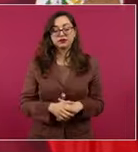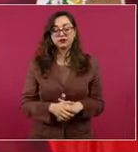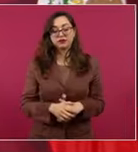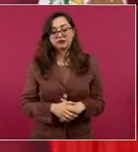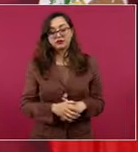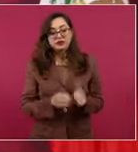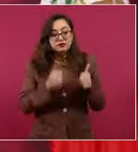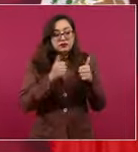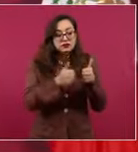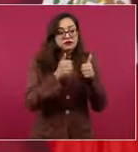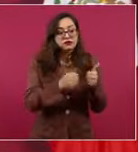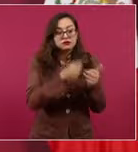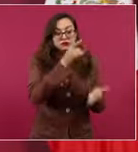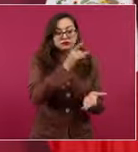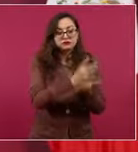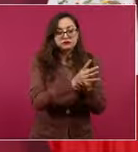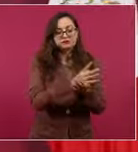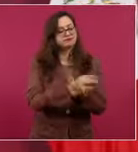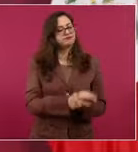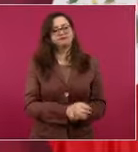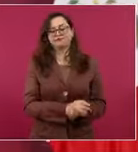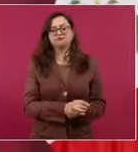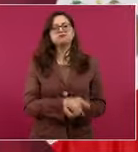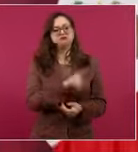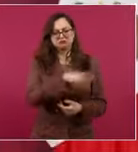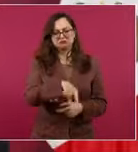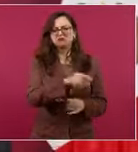no, pues, además,